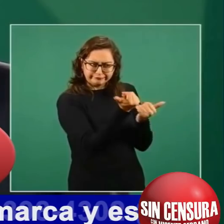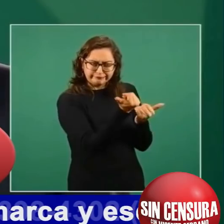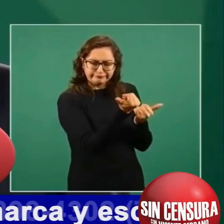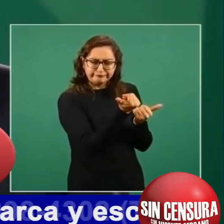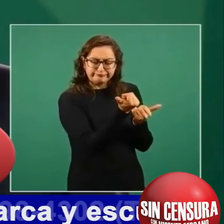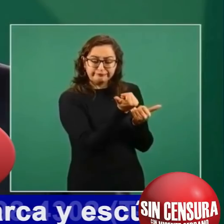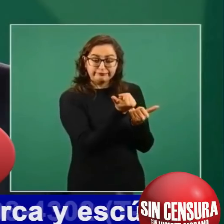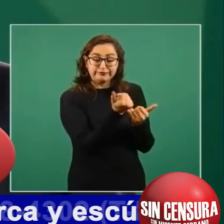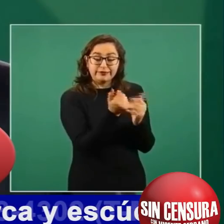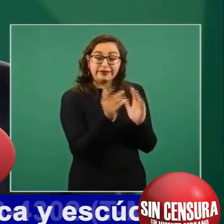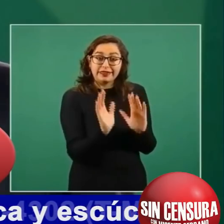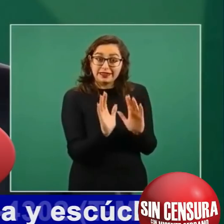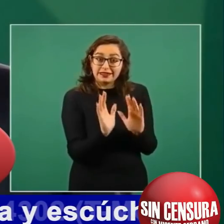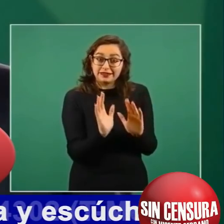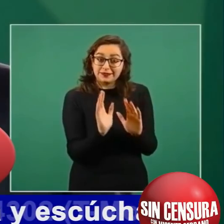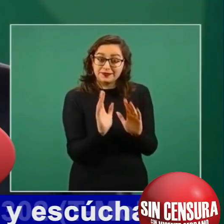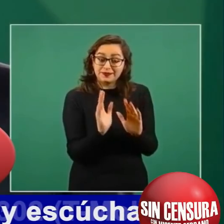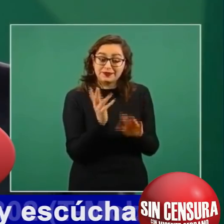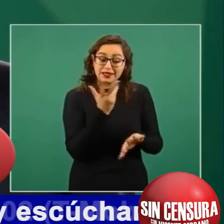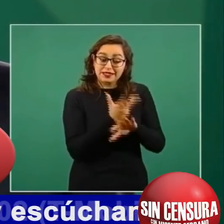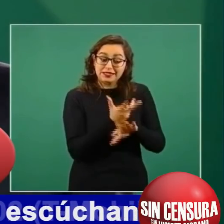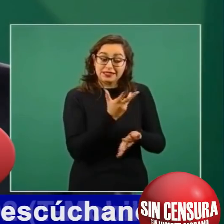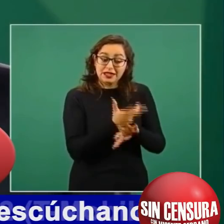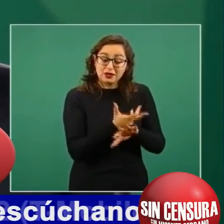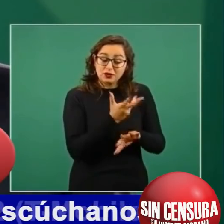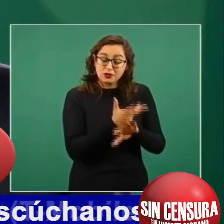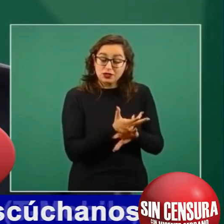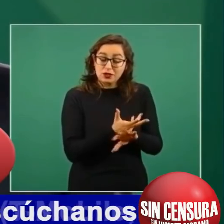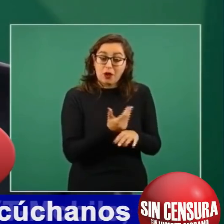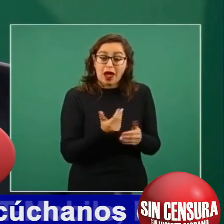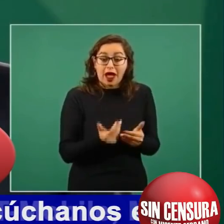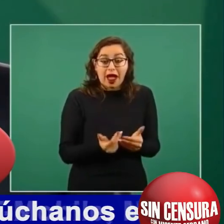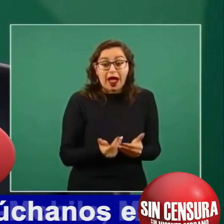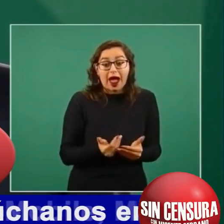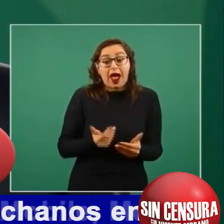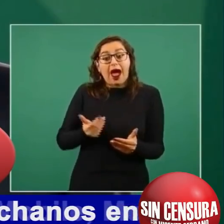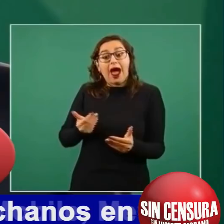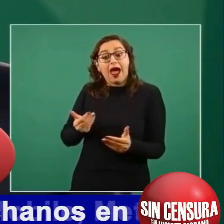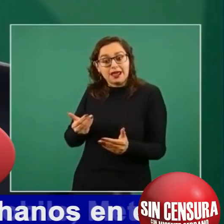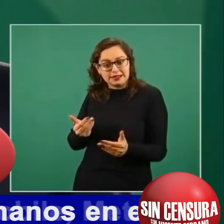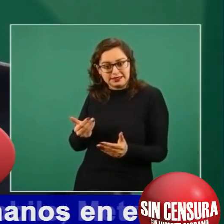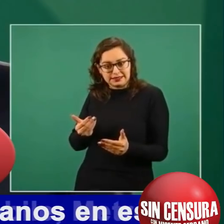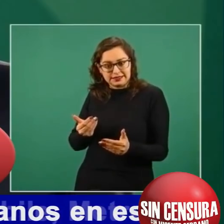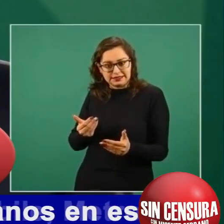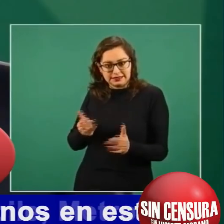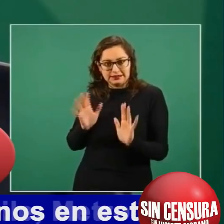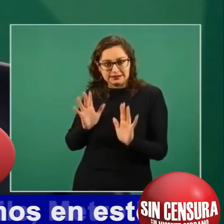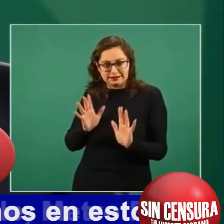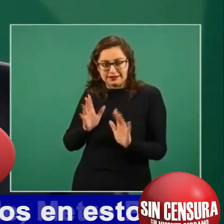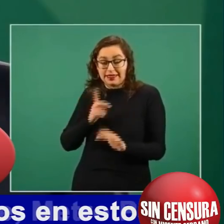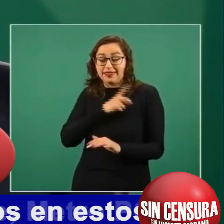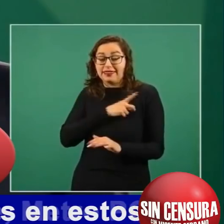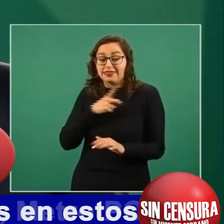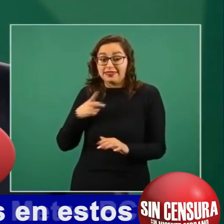que debieron, de conformidad con los acuerdos que se tienen de cooperación,